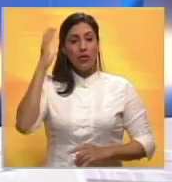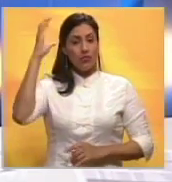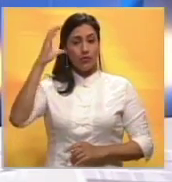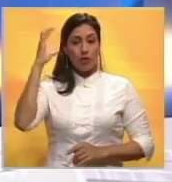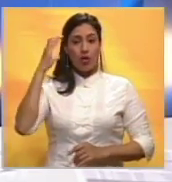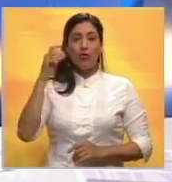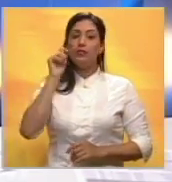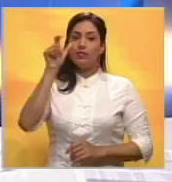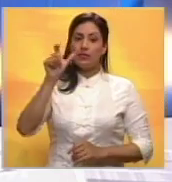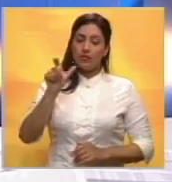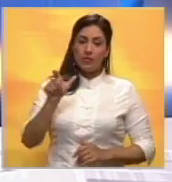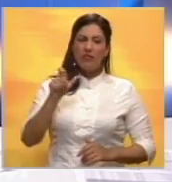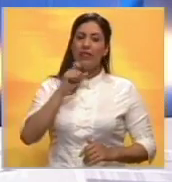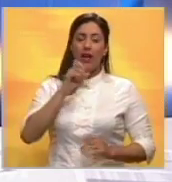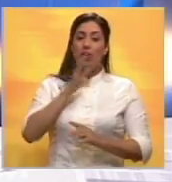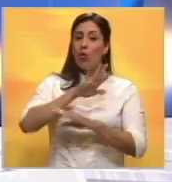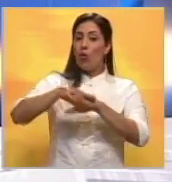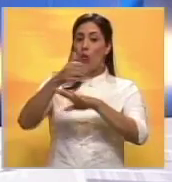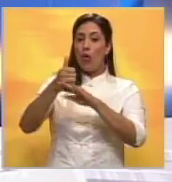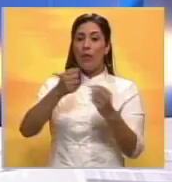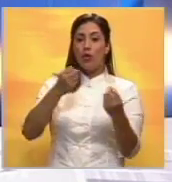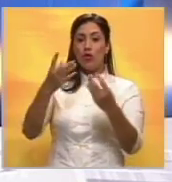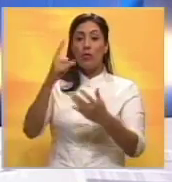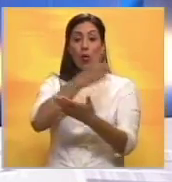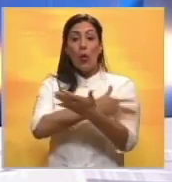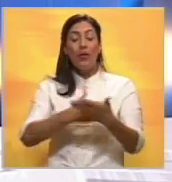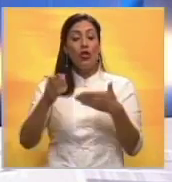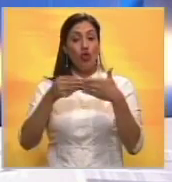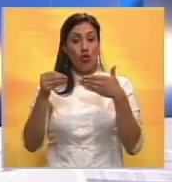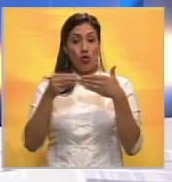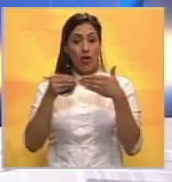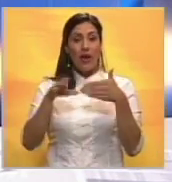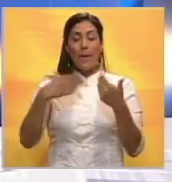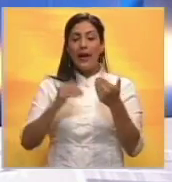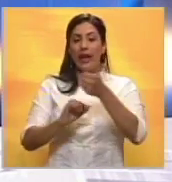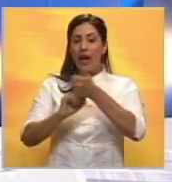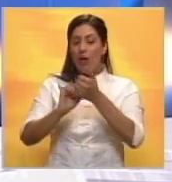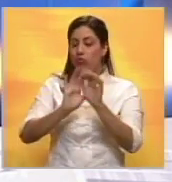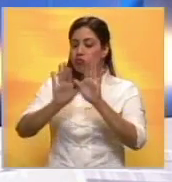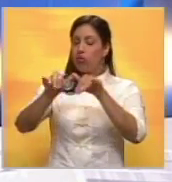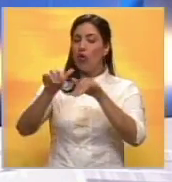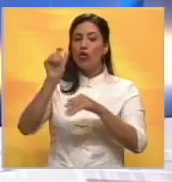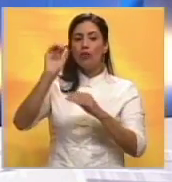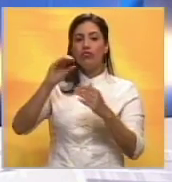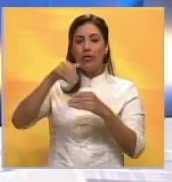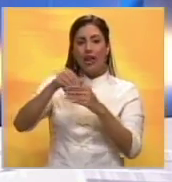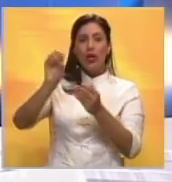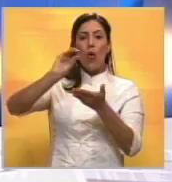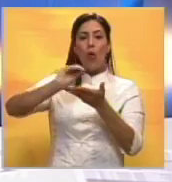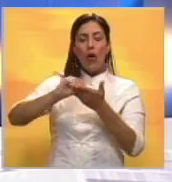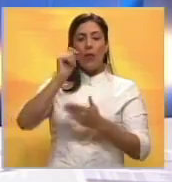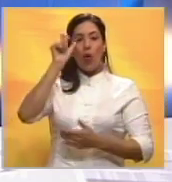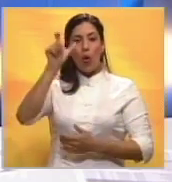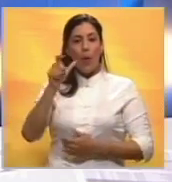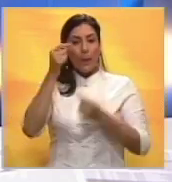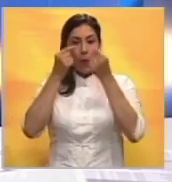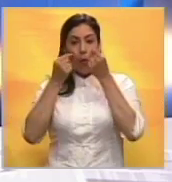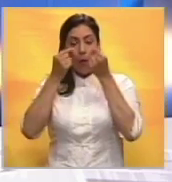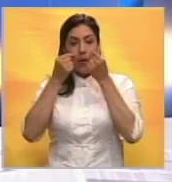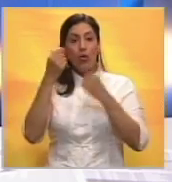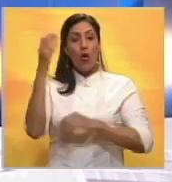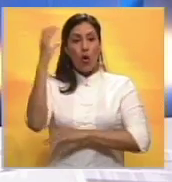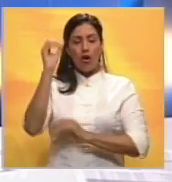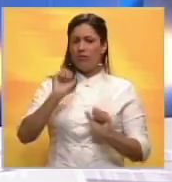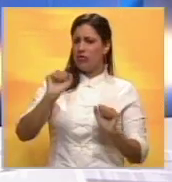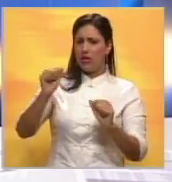Colombia Andrés giraldo acusado de entregar un millón de dólares para apoyar la campaña de reelección de presidente Juan Manuel Santos